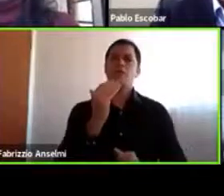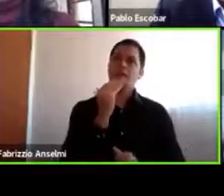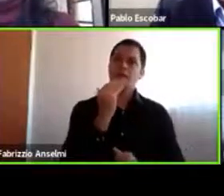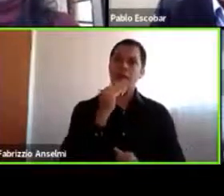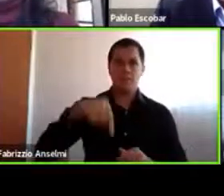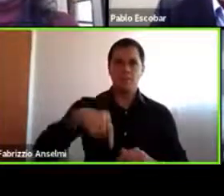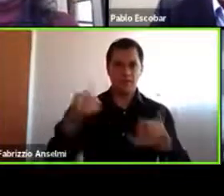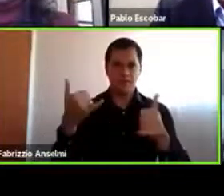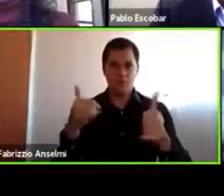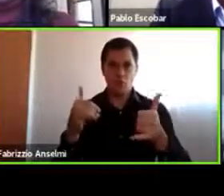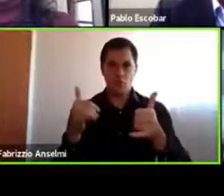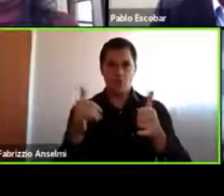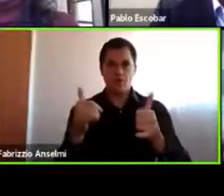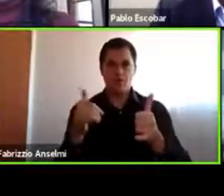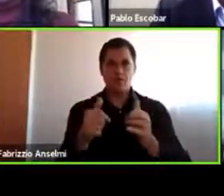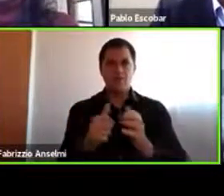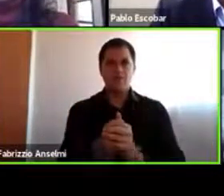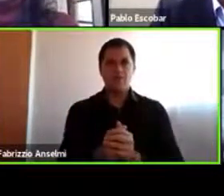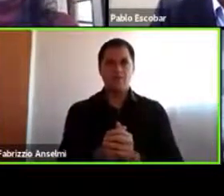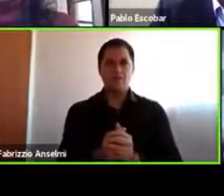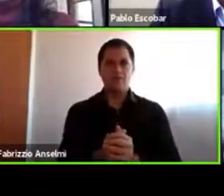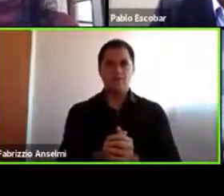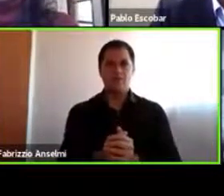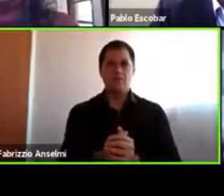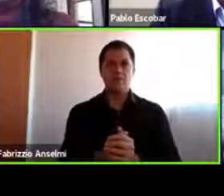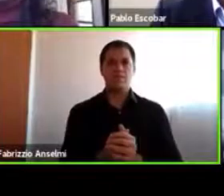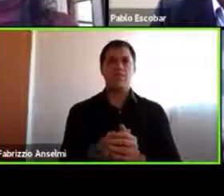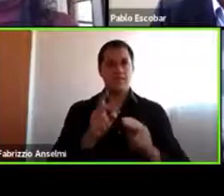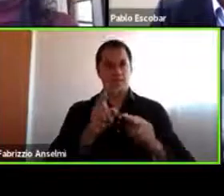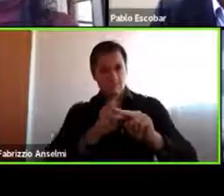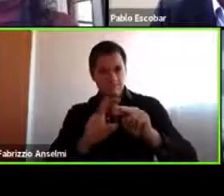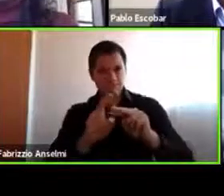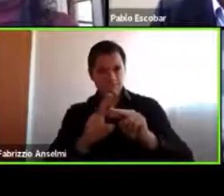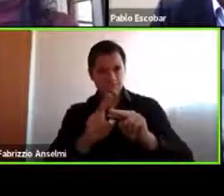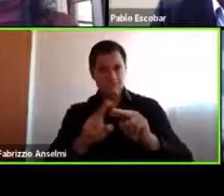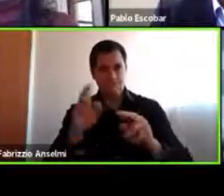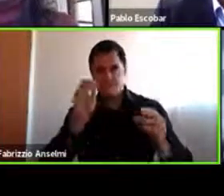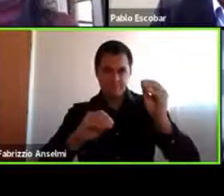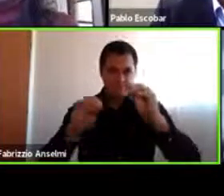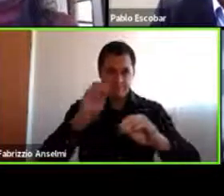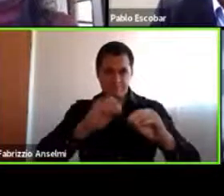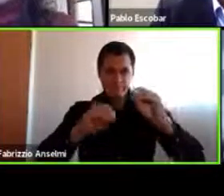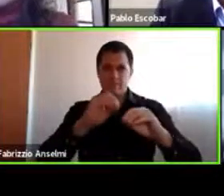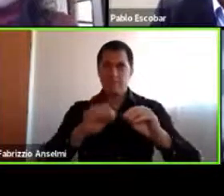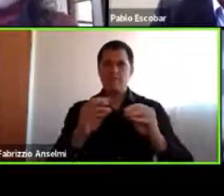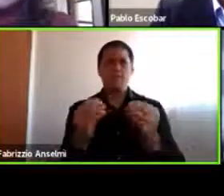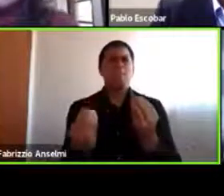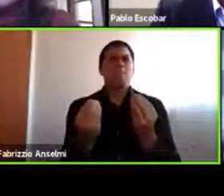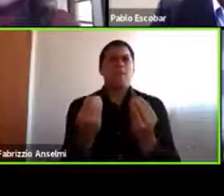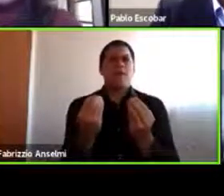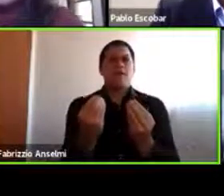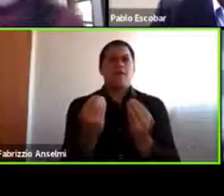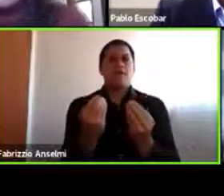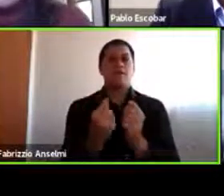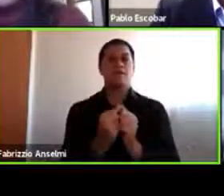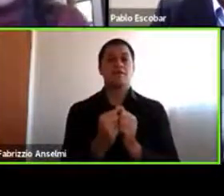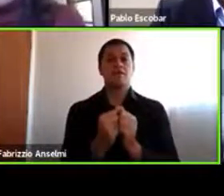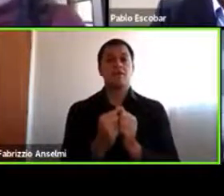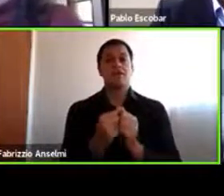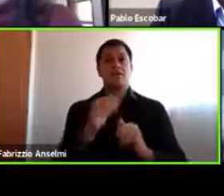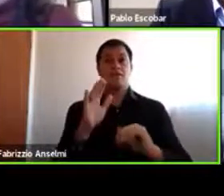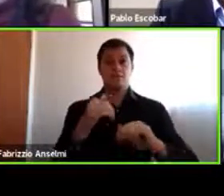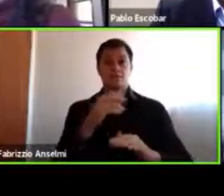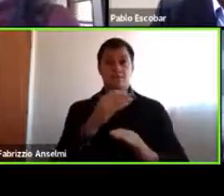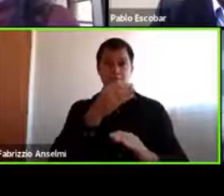juego está diseñado originalmente para prevenir dislexia y por lo tanto no es un juego